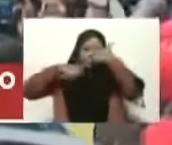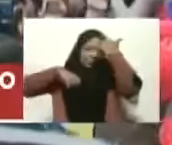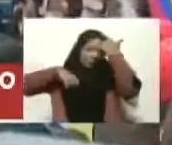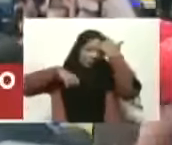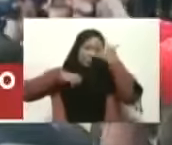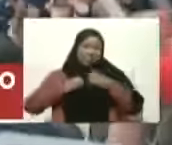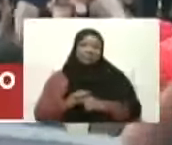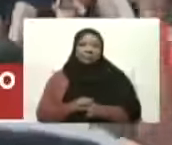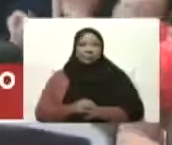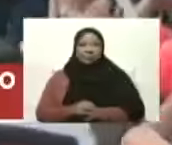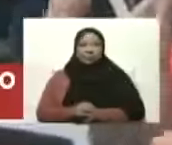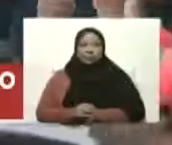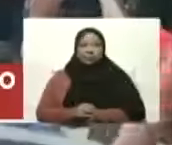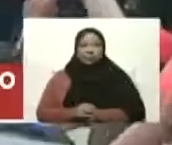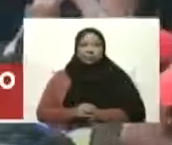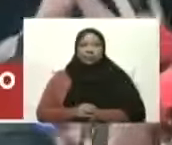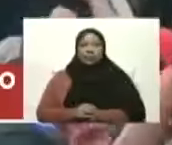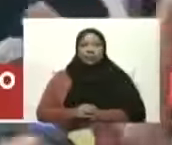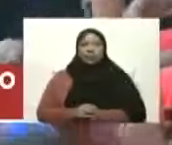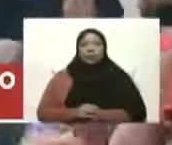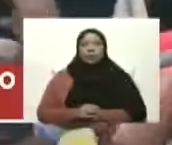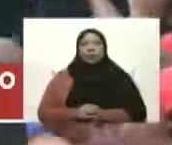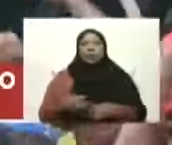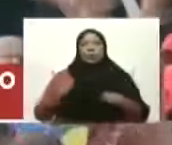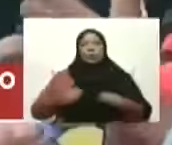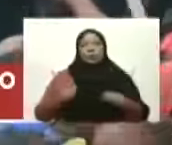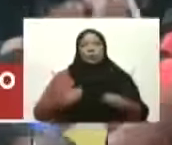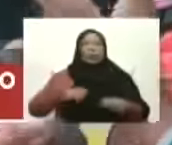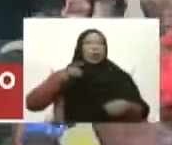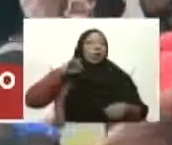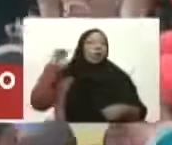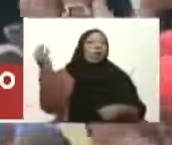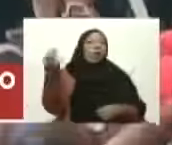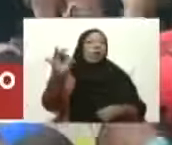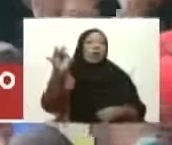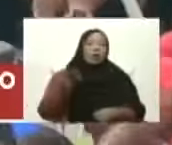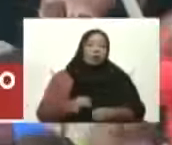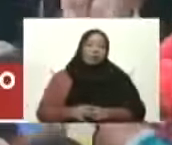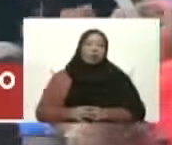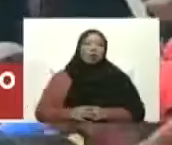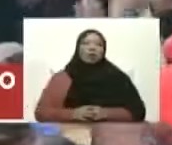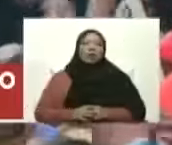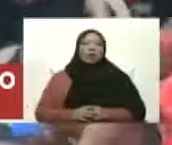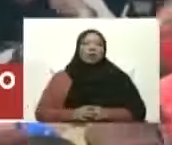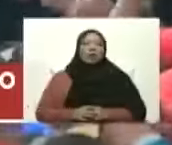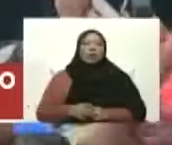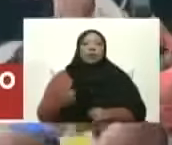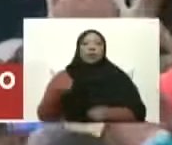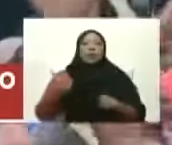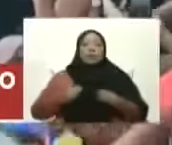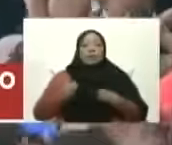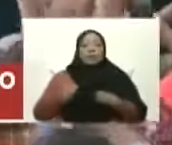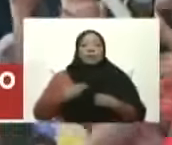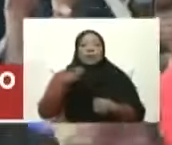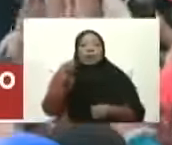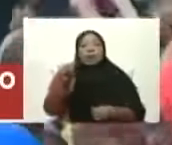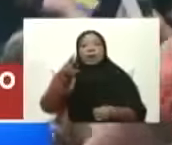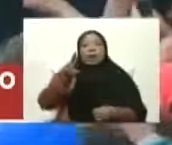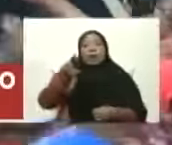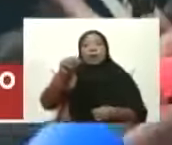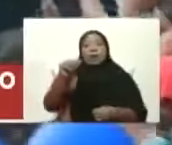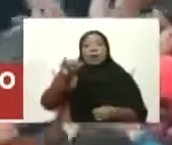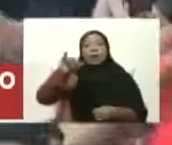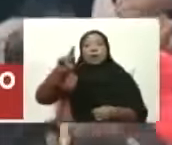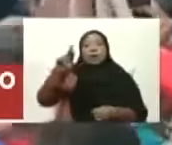Hugo Chávez! ¡Viva! ¡Que viva Guatire! ¡Viva! ¡Que viva Araira! ¡Viva!